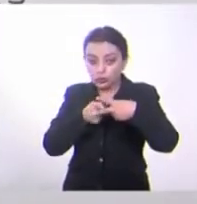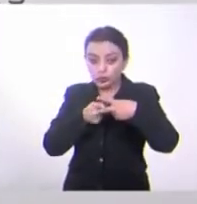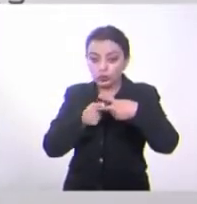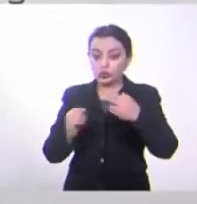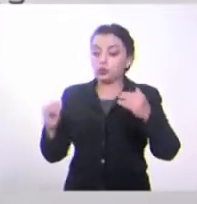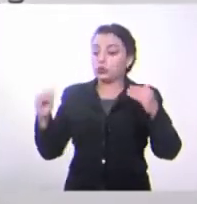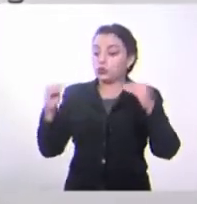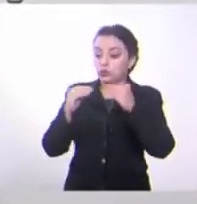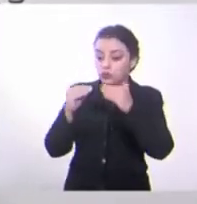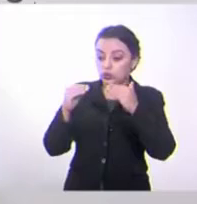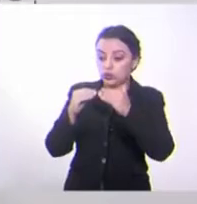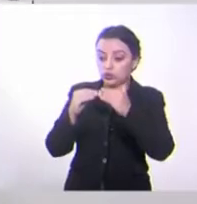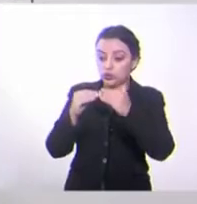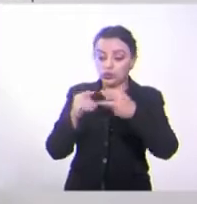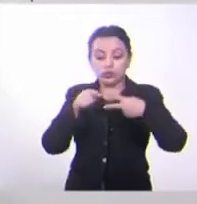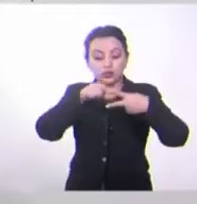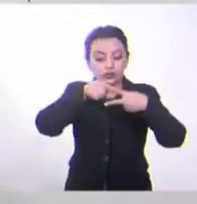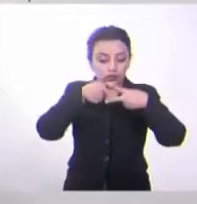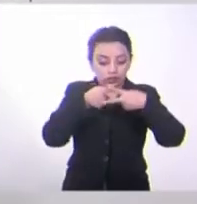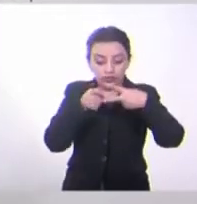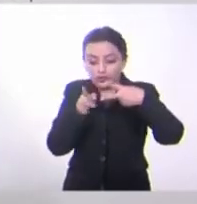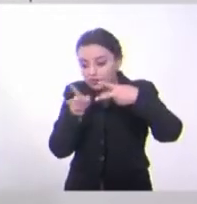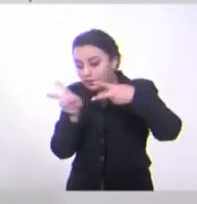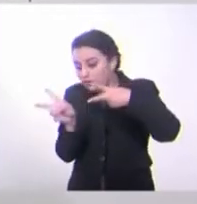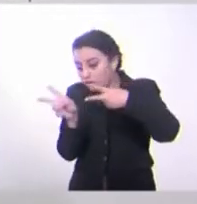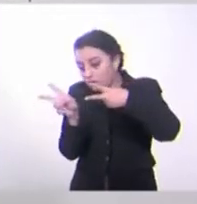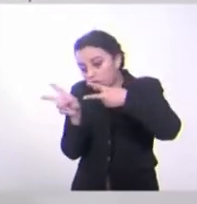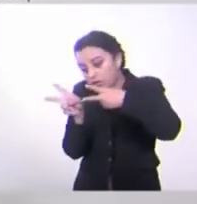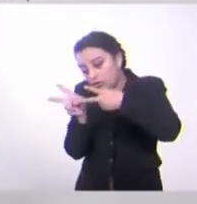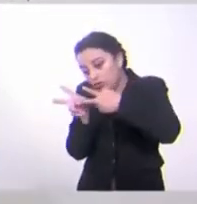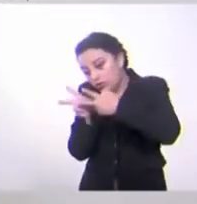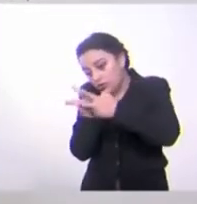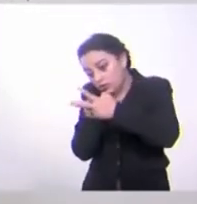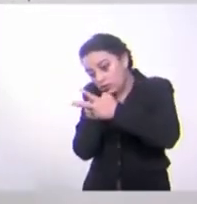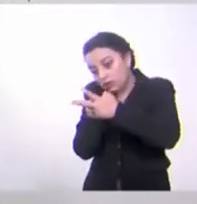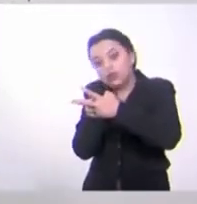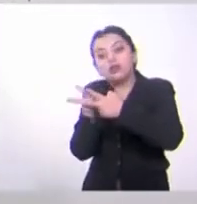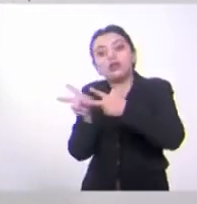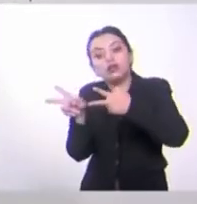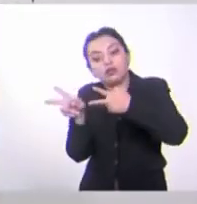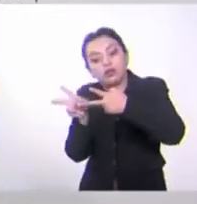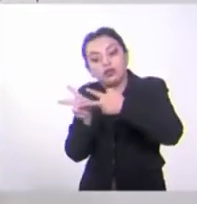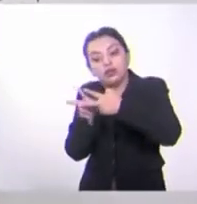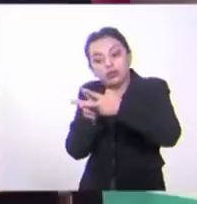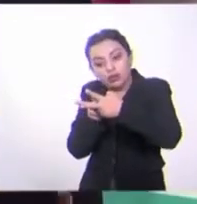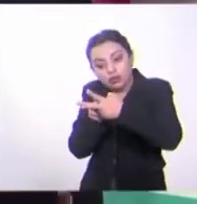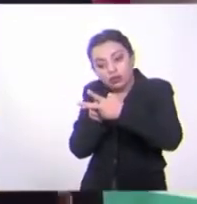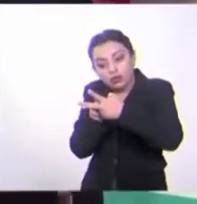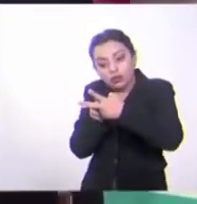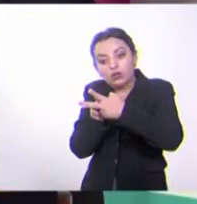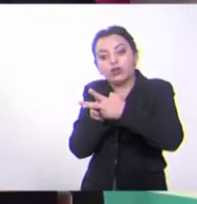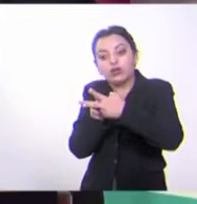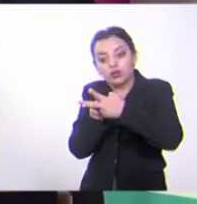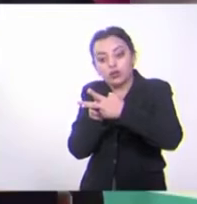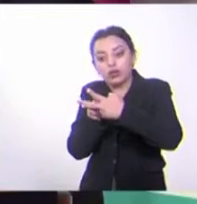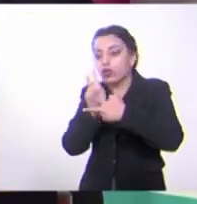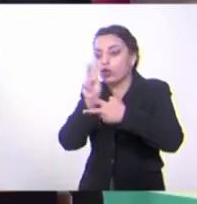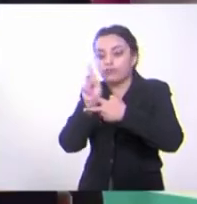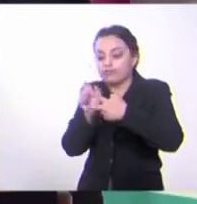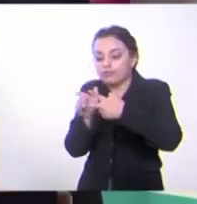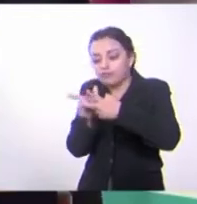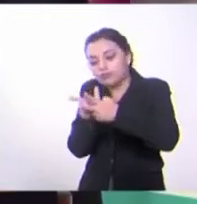correspondientes, porque no puede ser cualquier ángulo, tienen que ser específicamente los correspondientes. Los